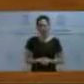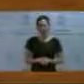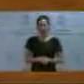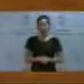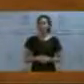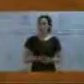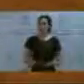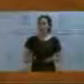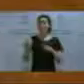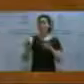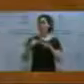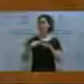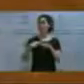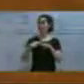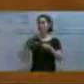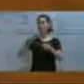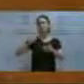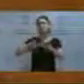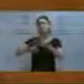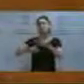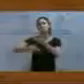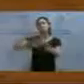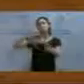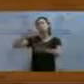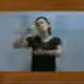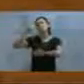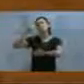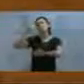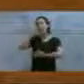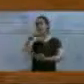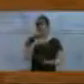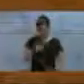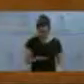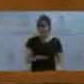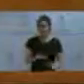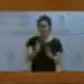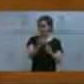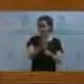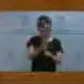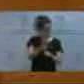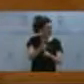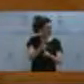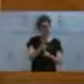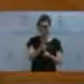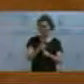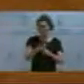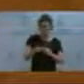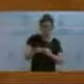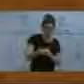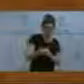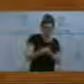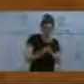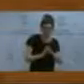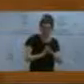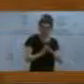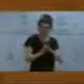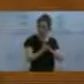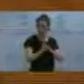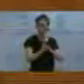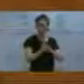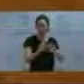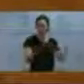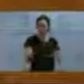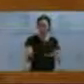Son políticas del pasado que no sirven para resolver ni el presente ni avanzar